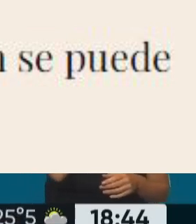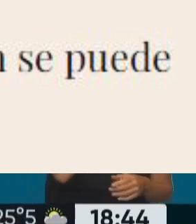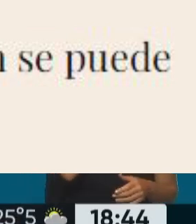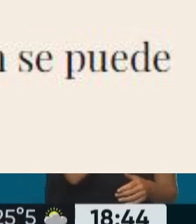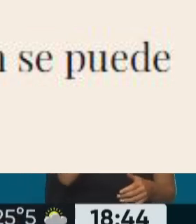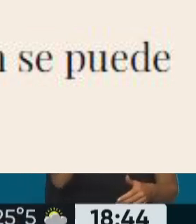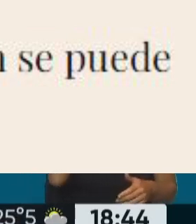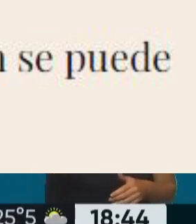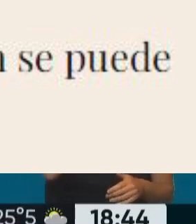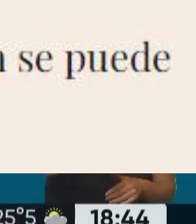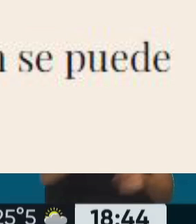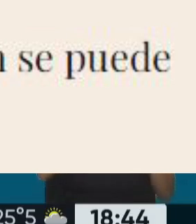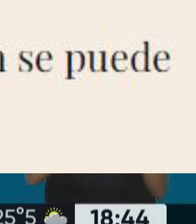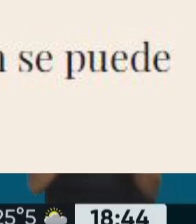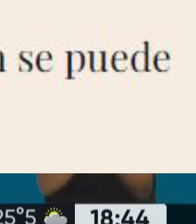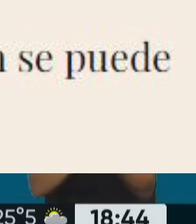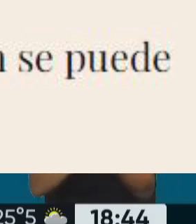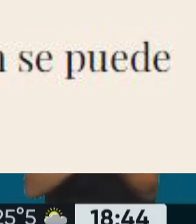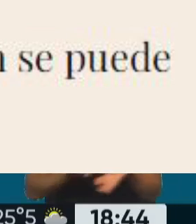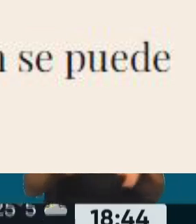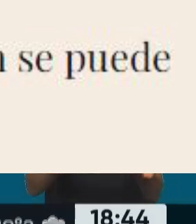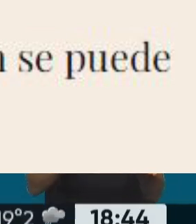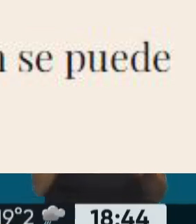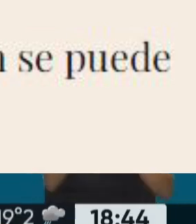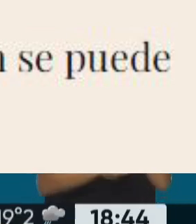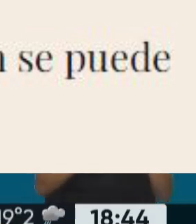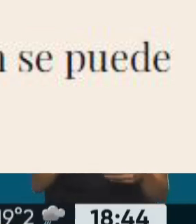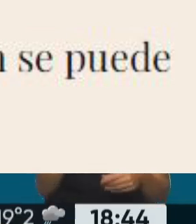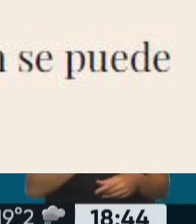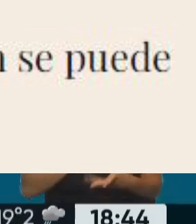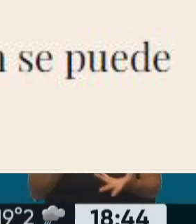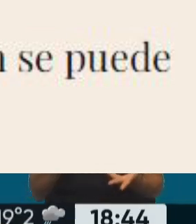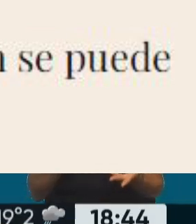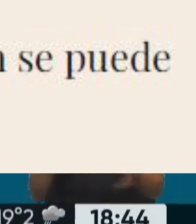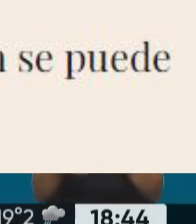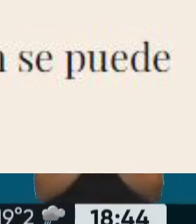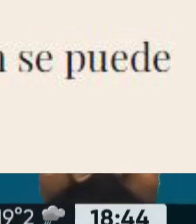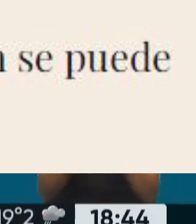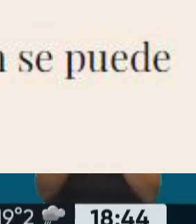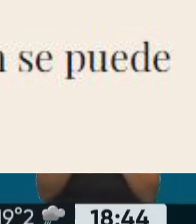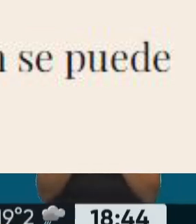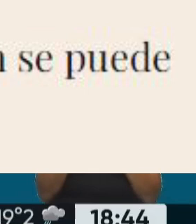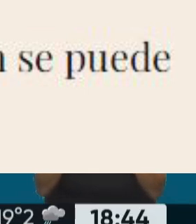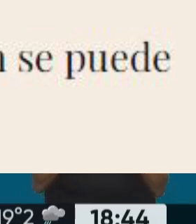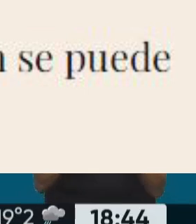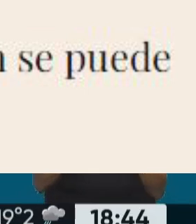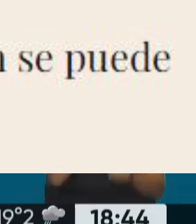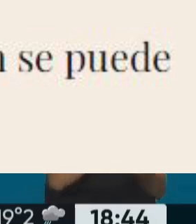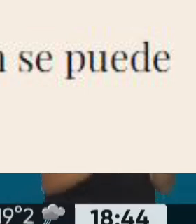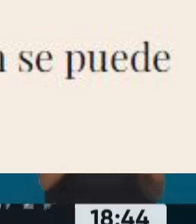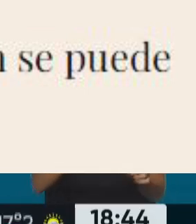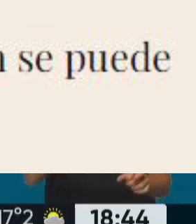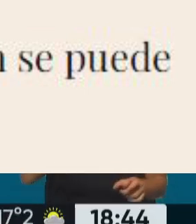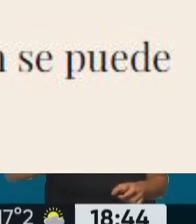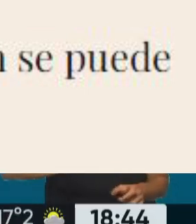bancaria. 3. Presentándose para cobrar por caja en las sucursales del Banco Santander. 4. Y último, en caso de tener una